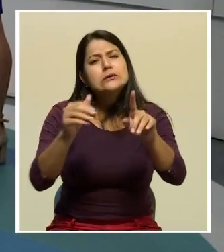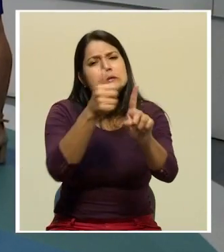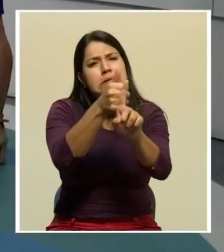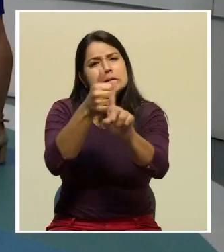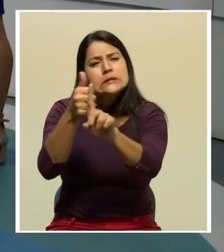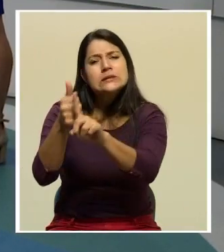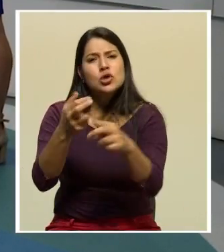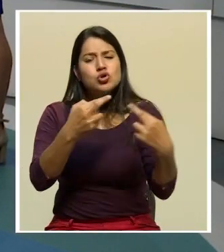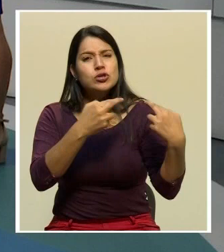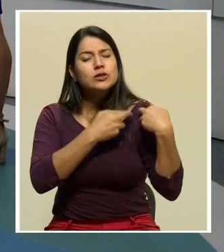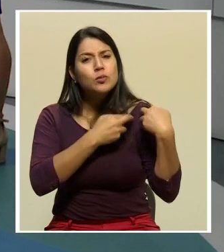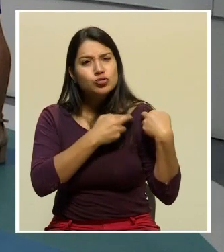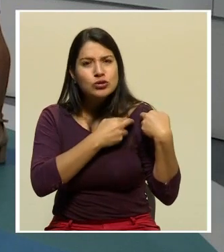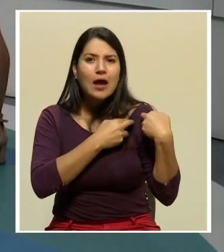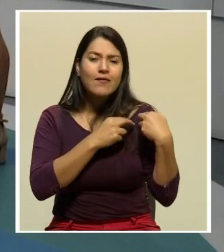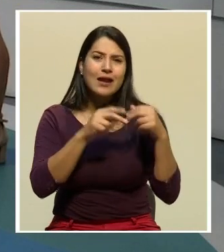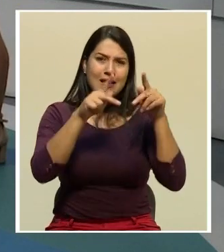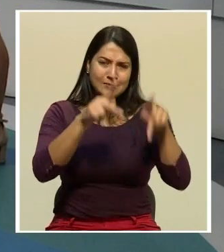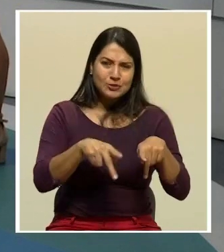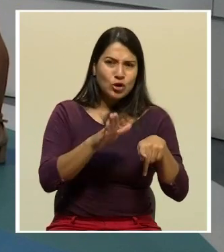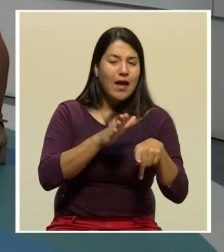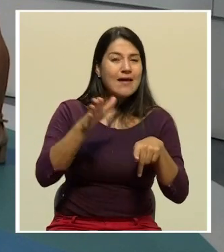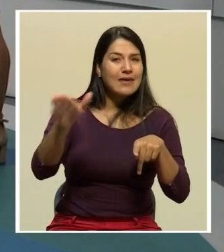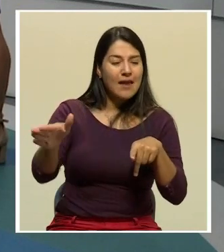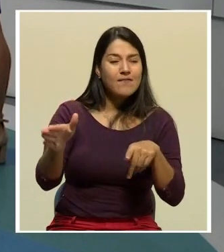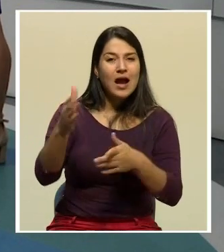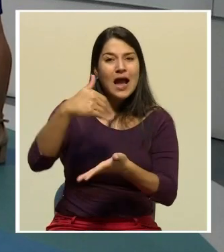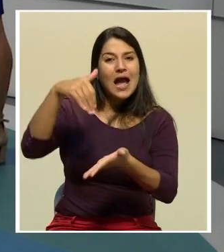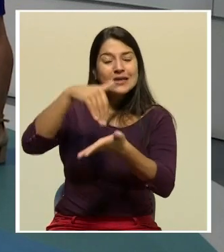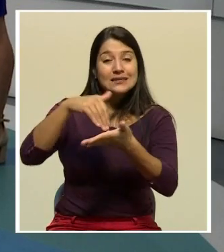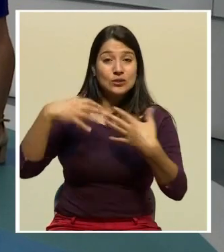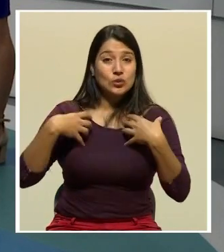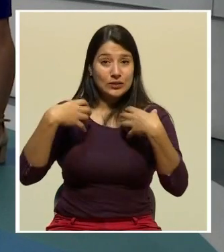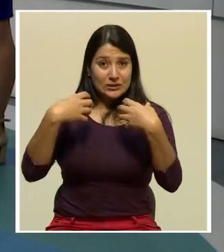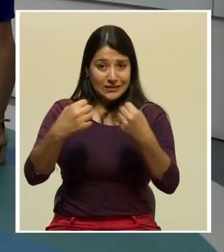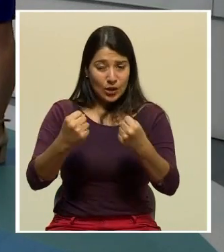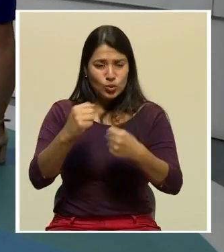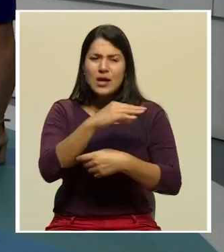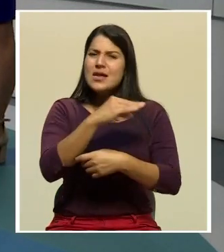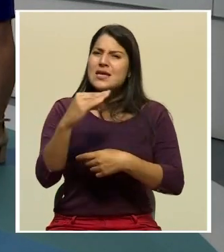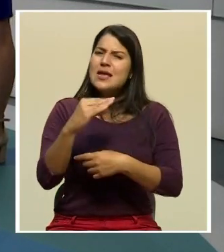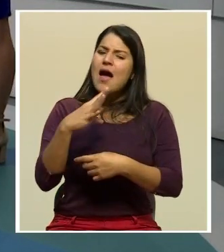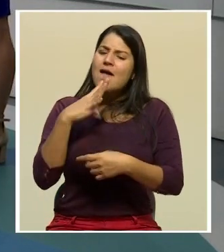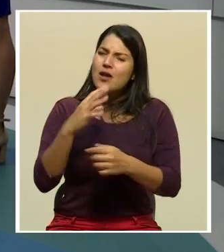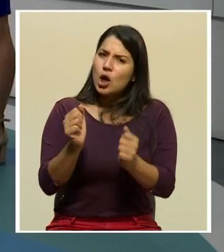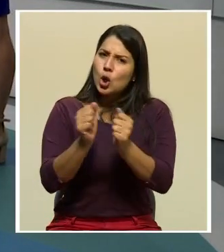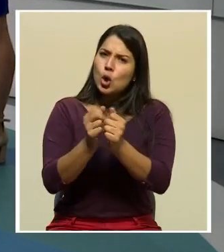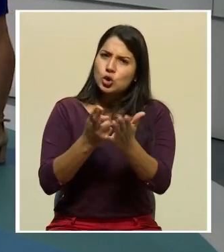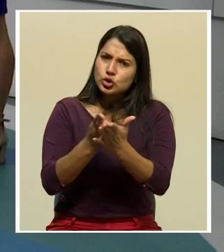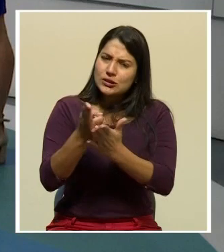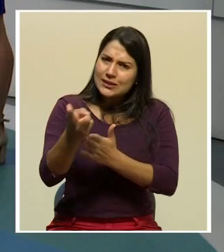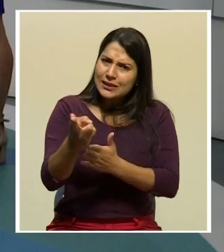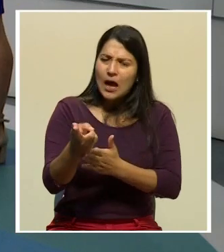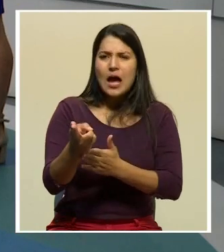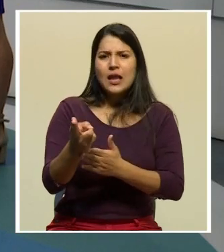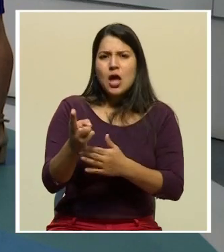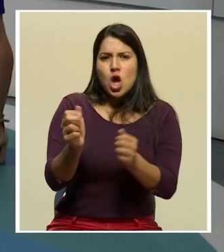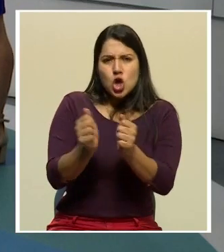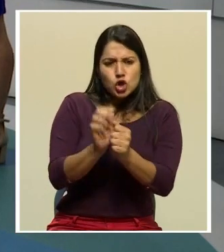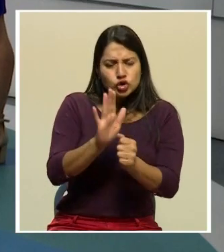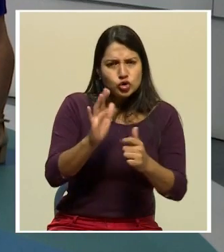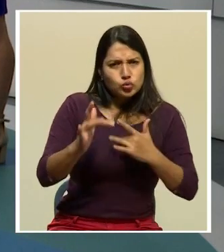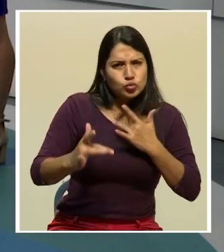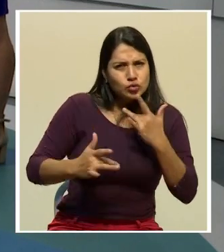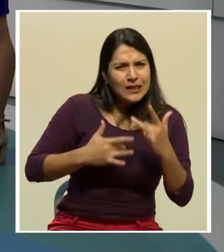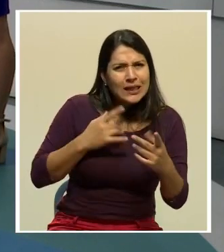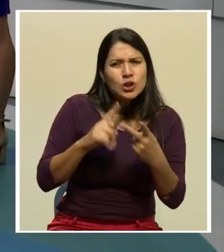responsabilidad de cada uno de los que asiste a un centro de salud y ser honesto con los síntomas, con las personas con